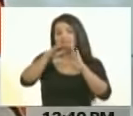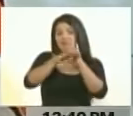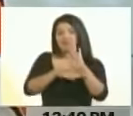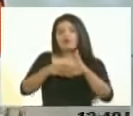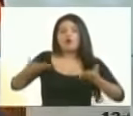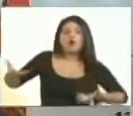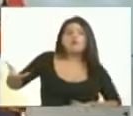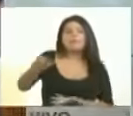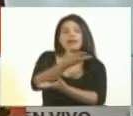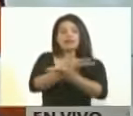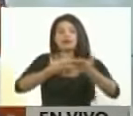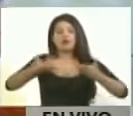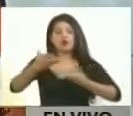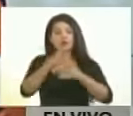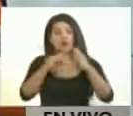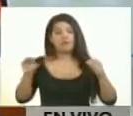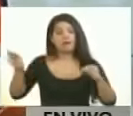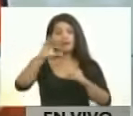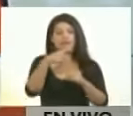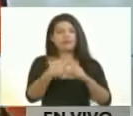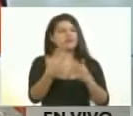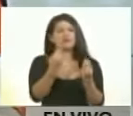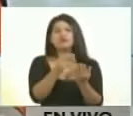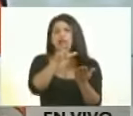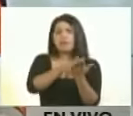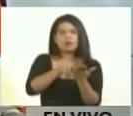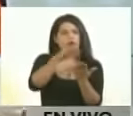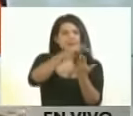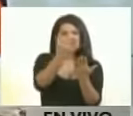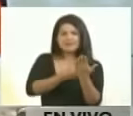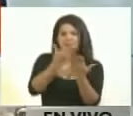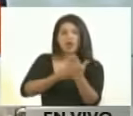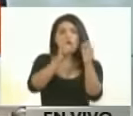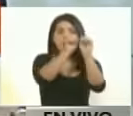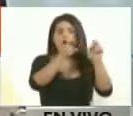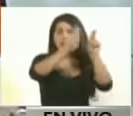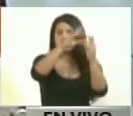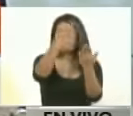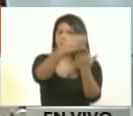los Estados, resoluciones aprobadas en la Asamblea General de las Naciones Unidas,